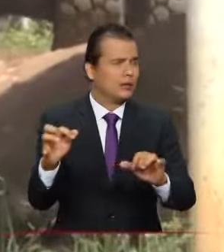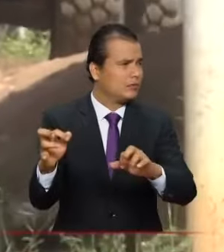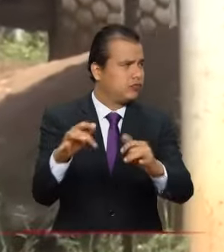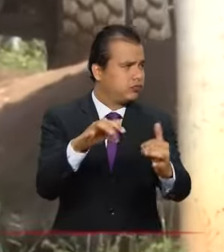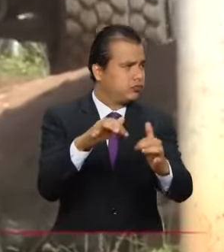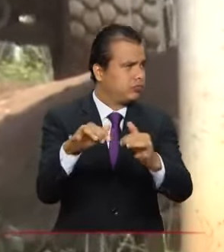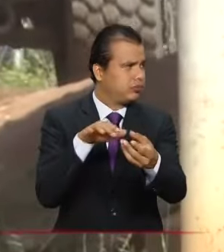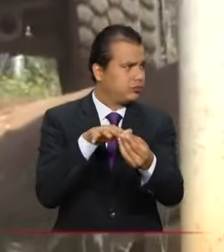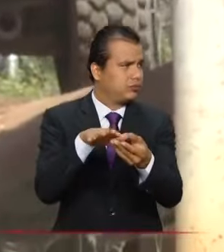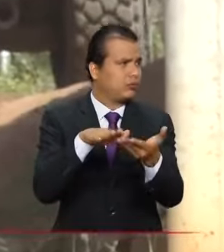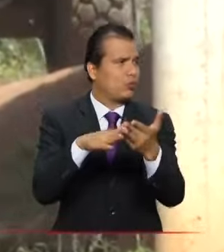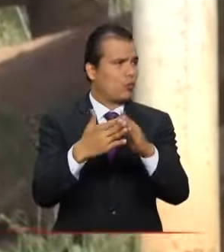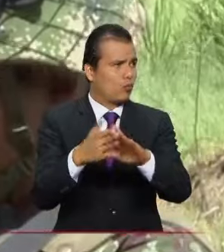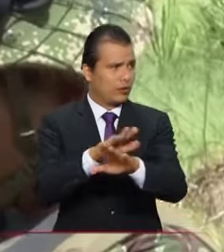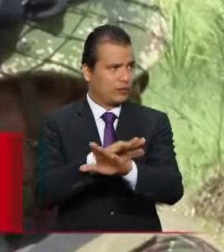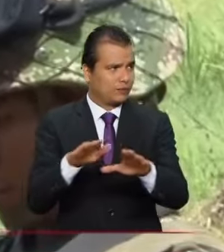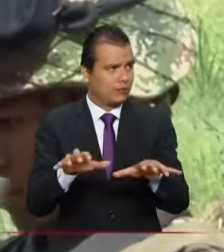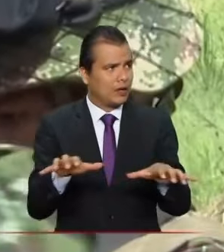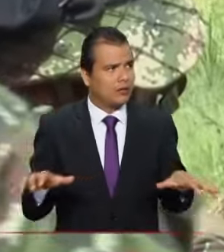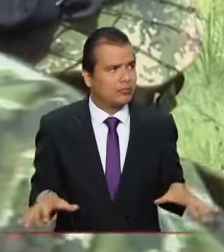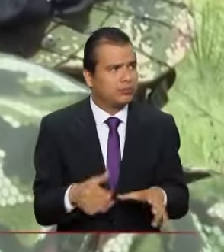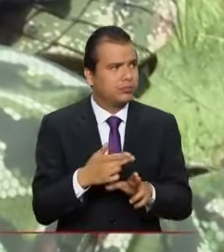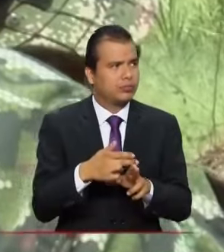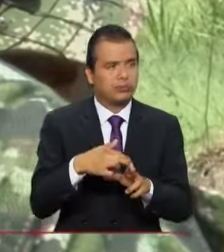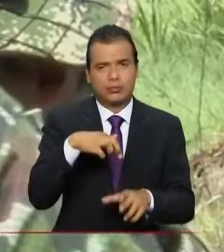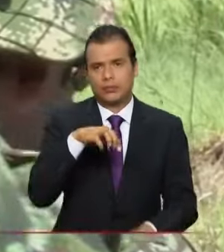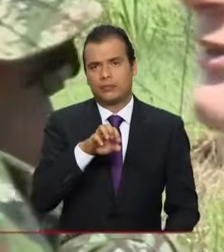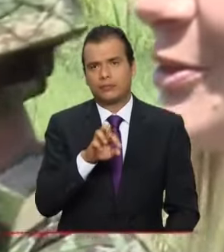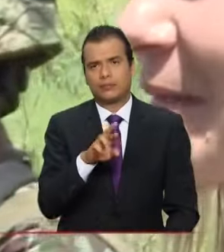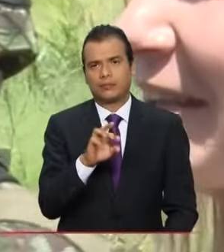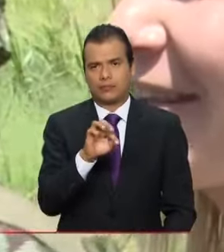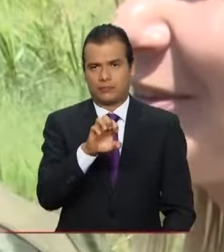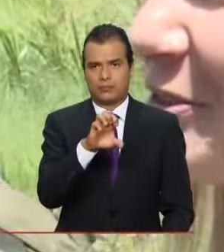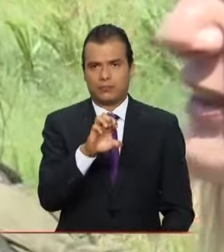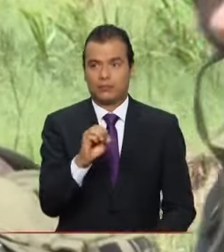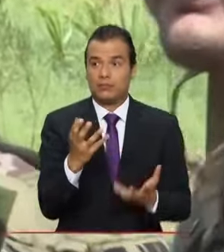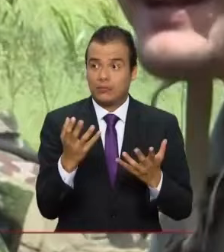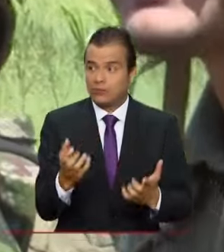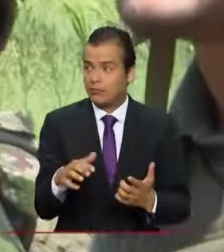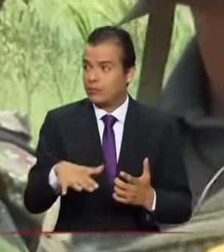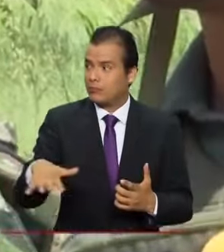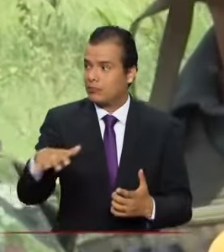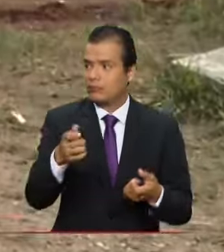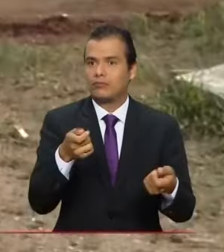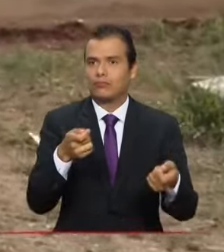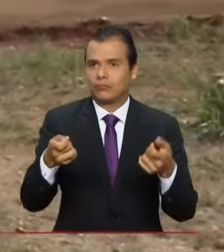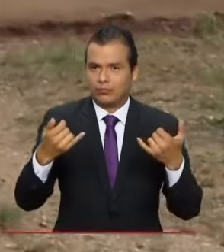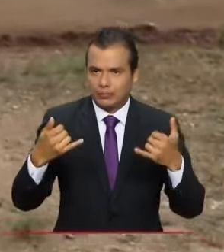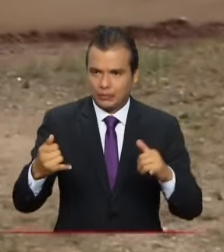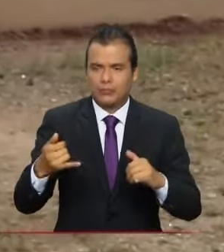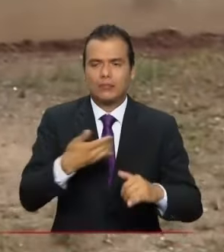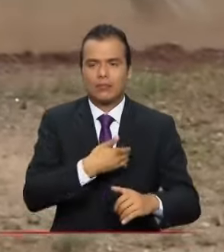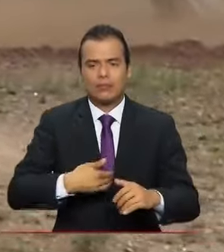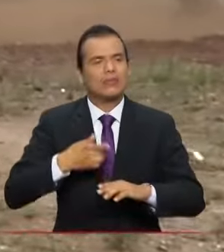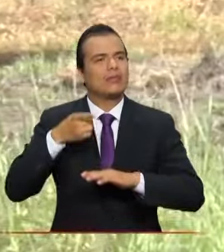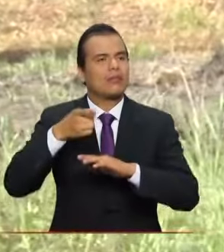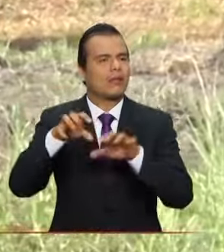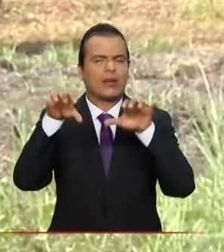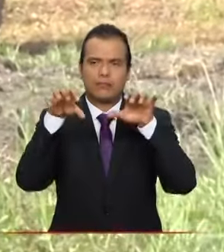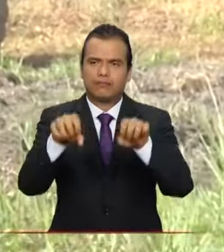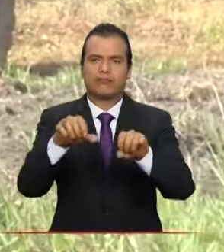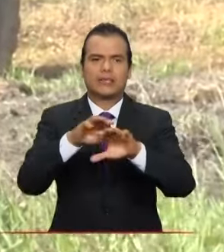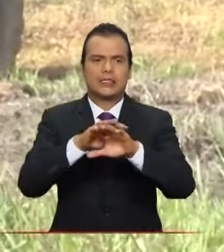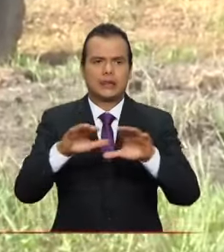El desarrollo de la operación Perseo busca recuperar el control del territorio y tras la orden presidencial de llegar a la zona, el